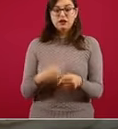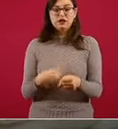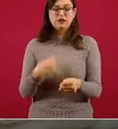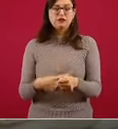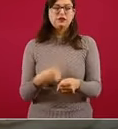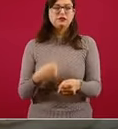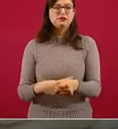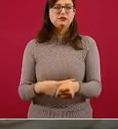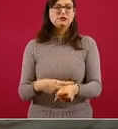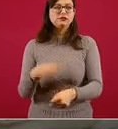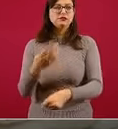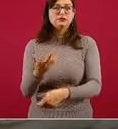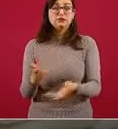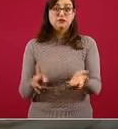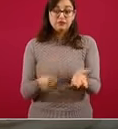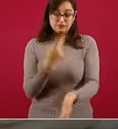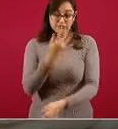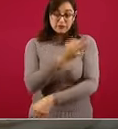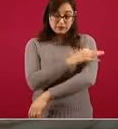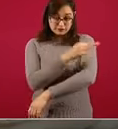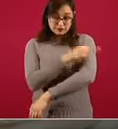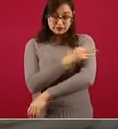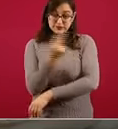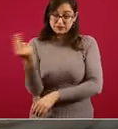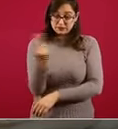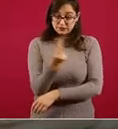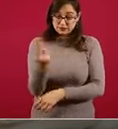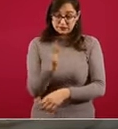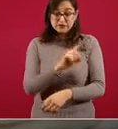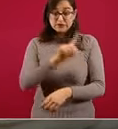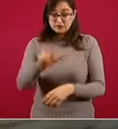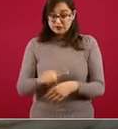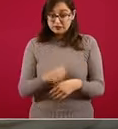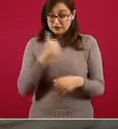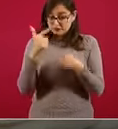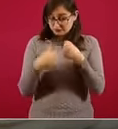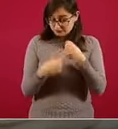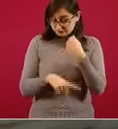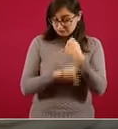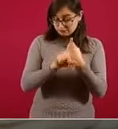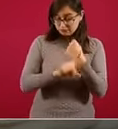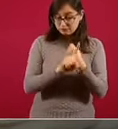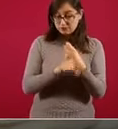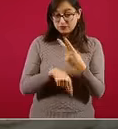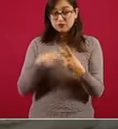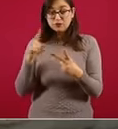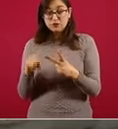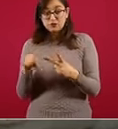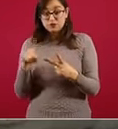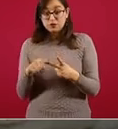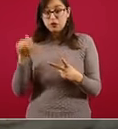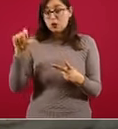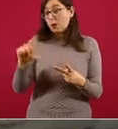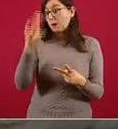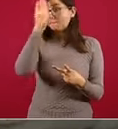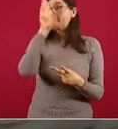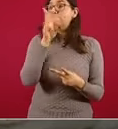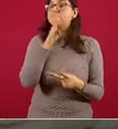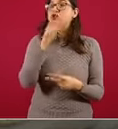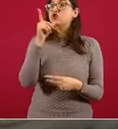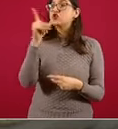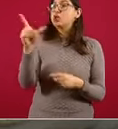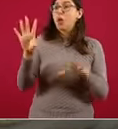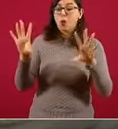qué resultados tendría? ¿Tendría alguna consecuencia? Y la segunda, hoy hubo un apagón a mediodía. ¿En qué afectó